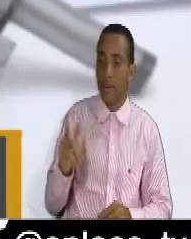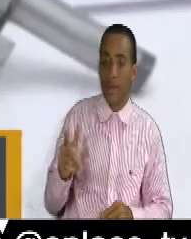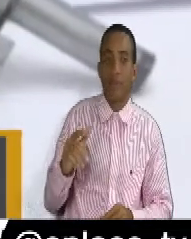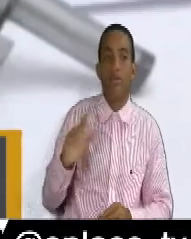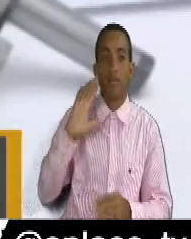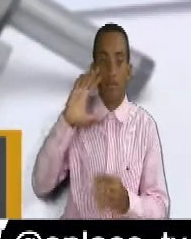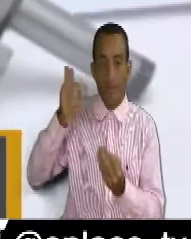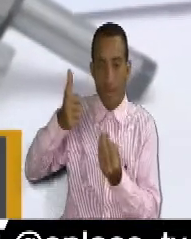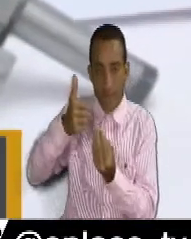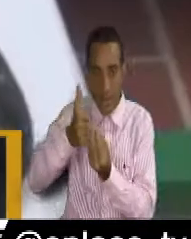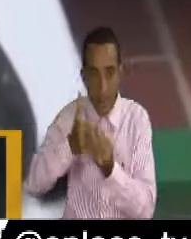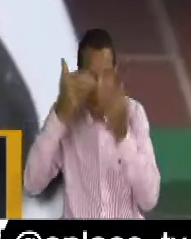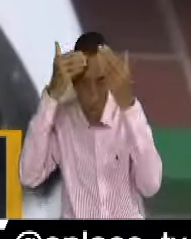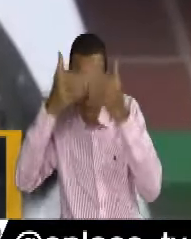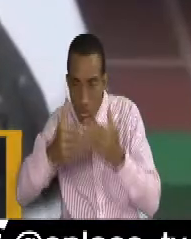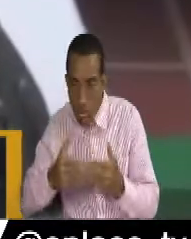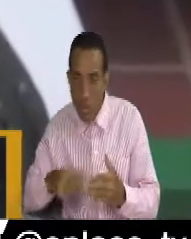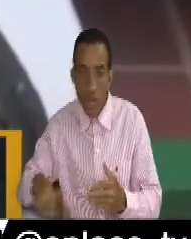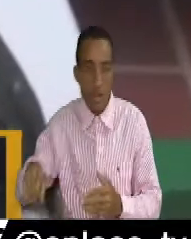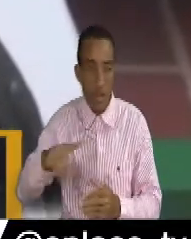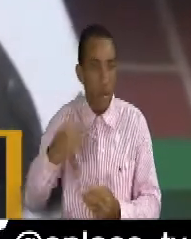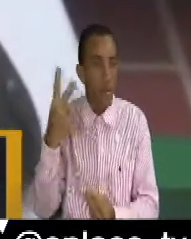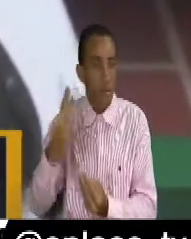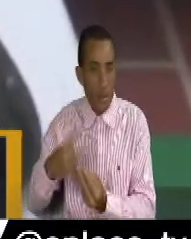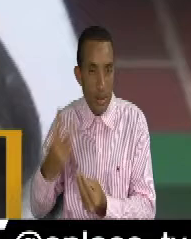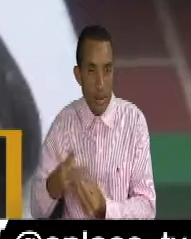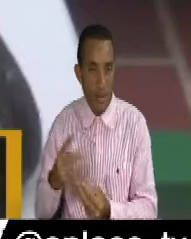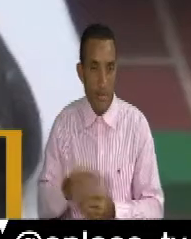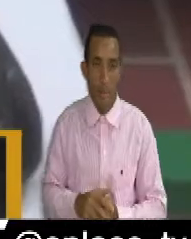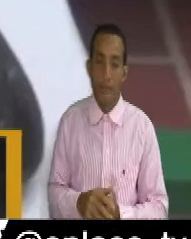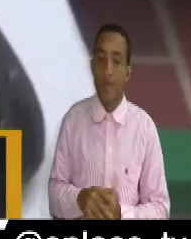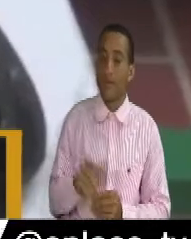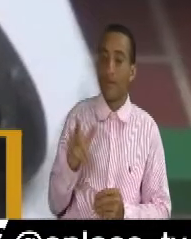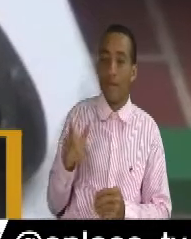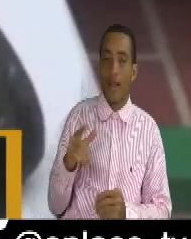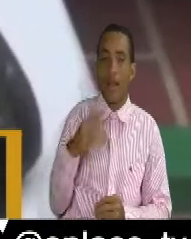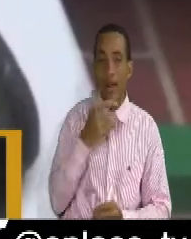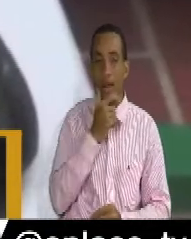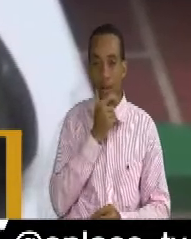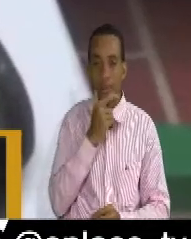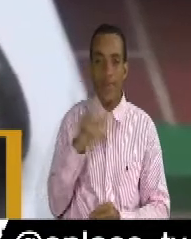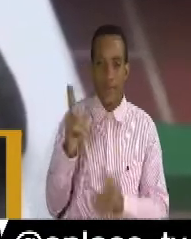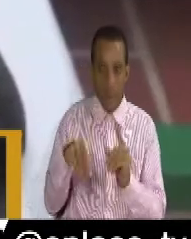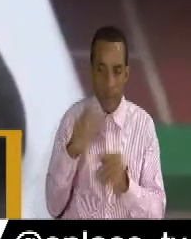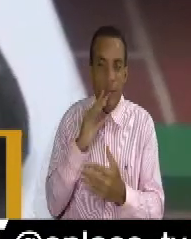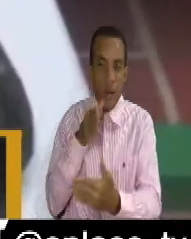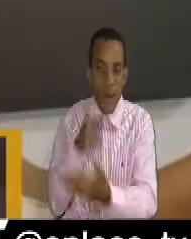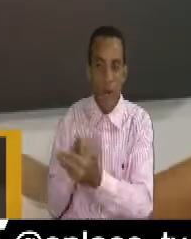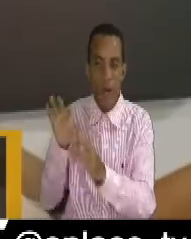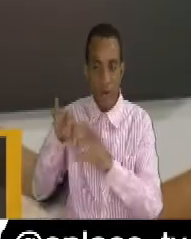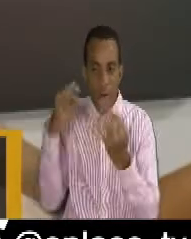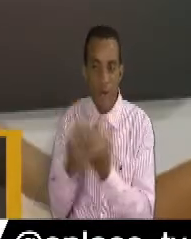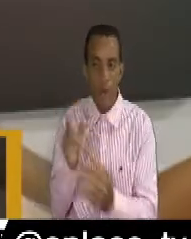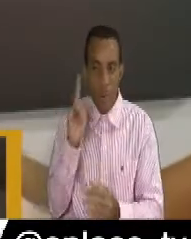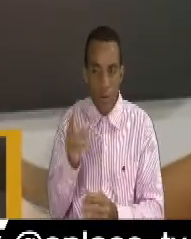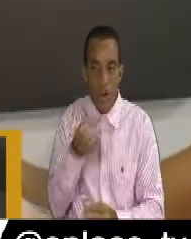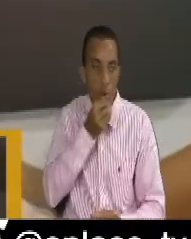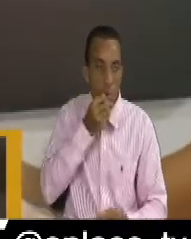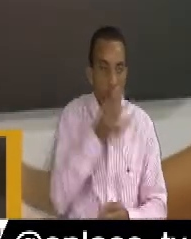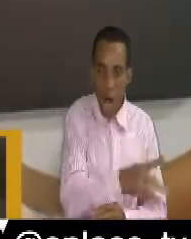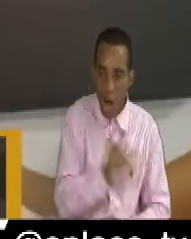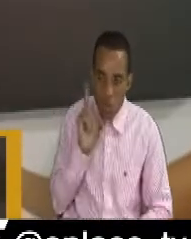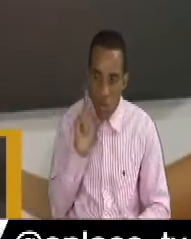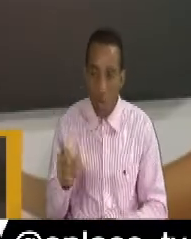que delinque en esa región. Esto llevó, al parecer, a los delincuentes a tomar represalias contra la familia. Hemos tenido